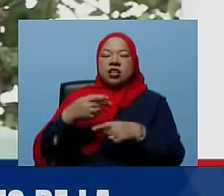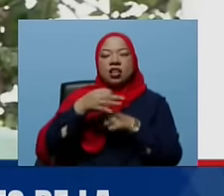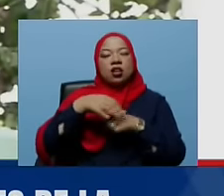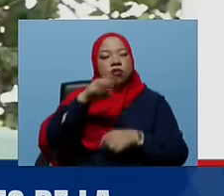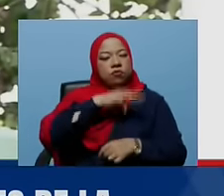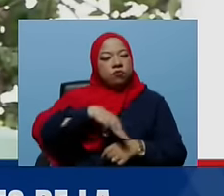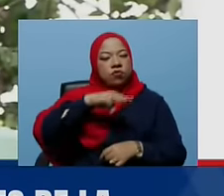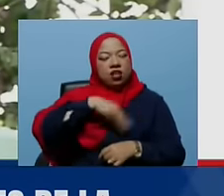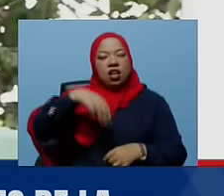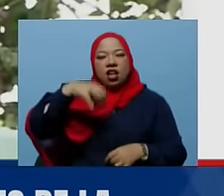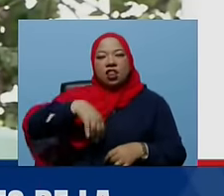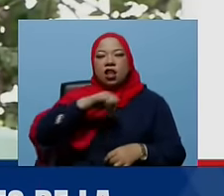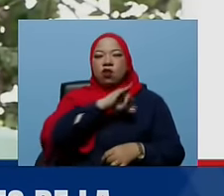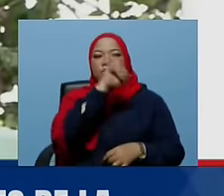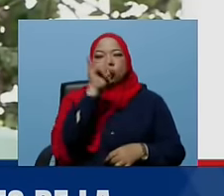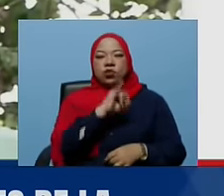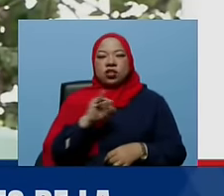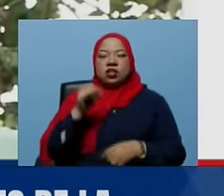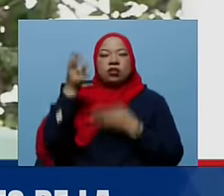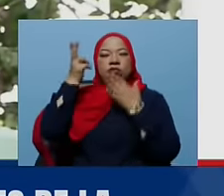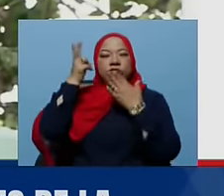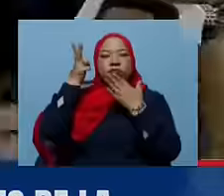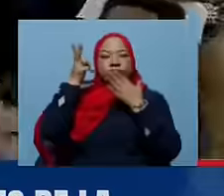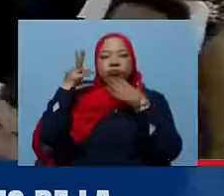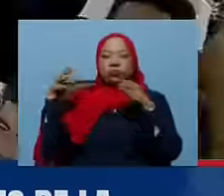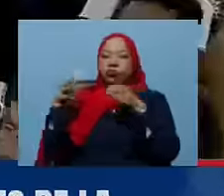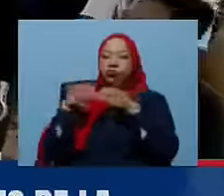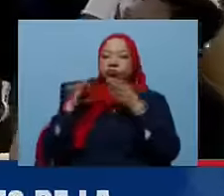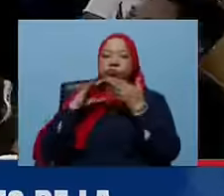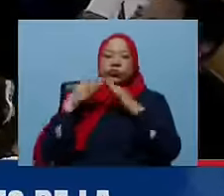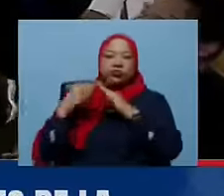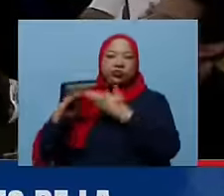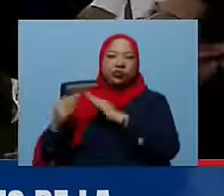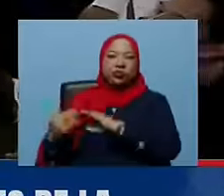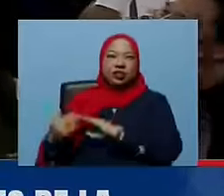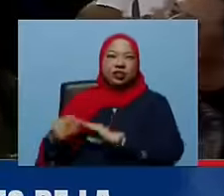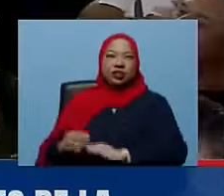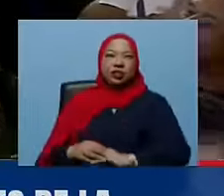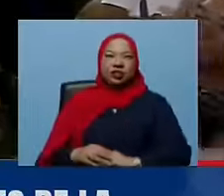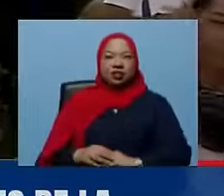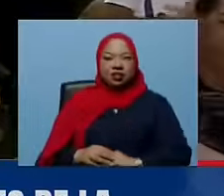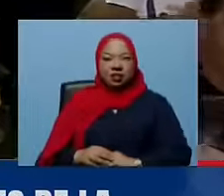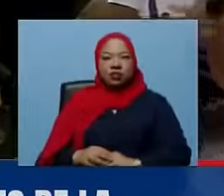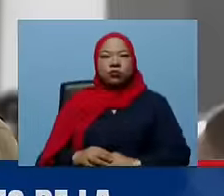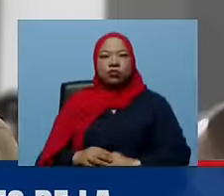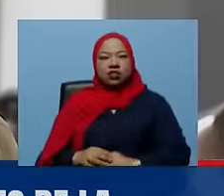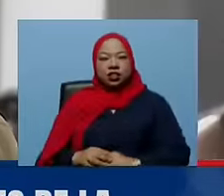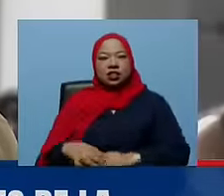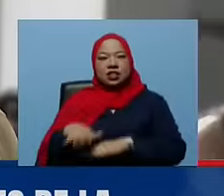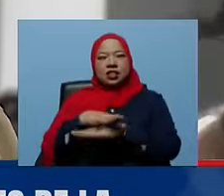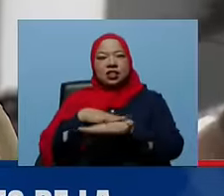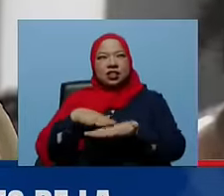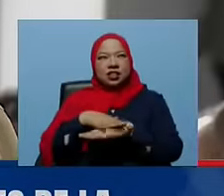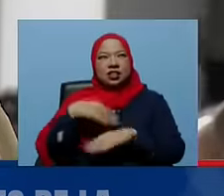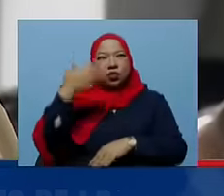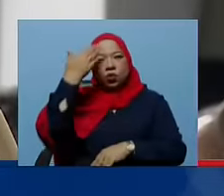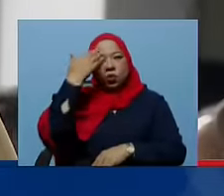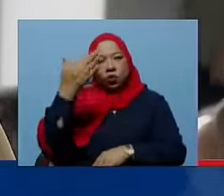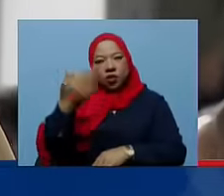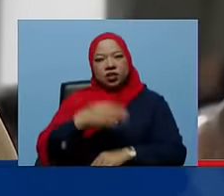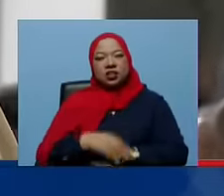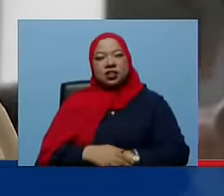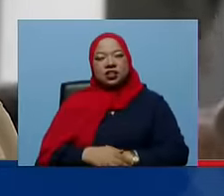misión. Viene del estado Zulia y es de nuestros pueblos indígenas. Adelante, Dani. Entinujañá, ministro. Entinujañá,